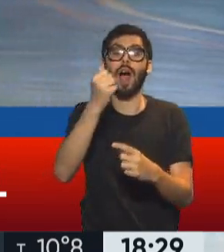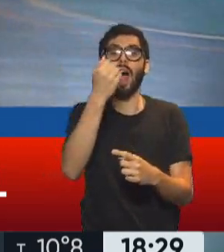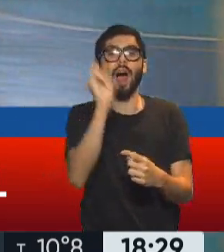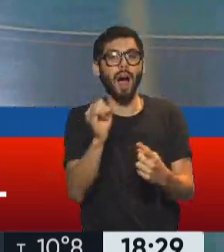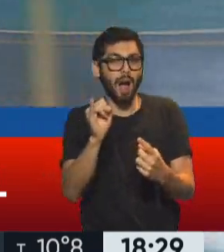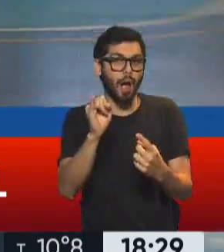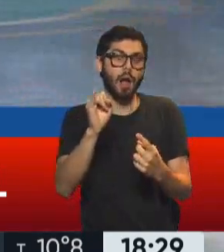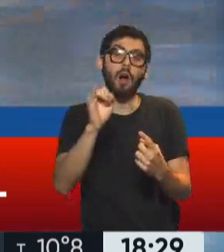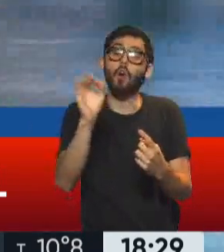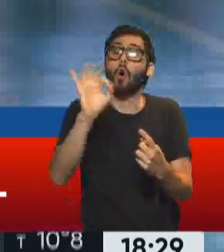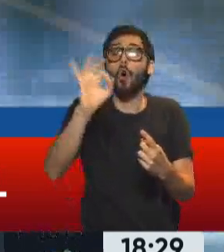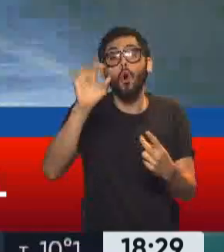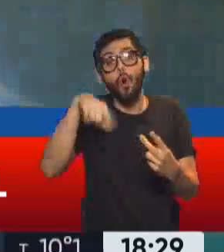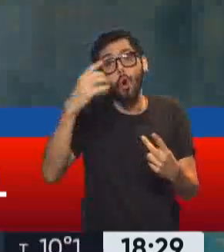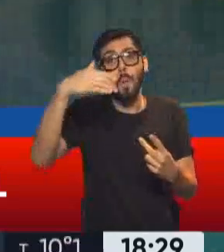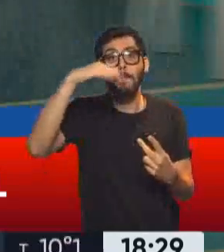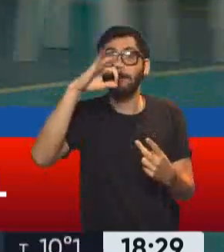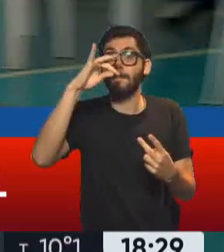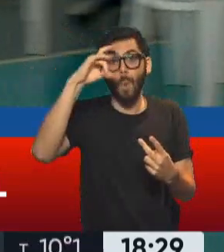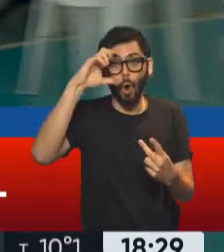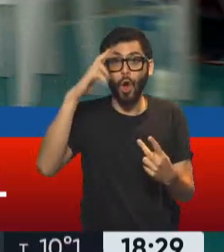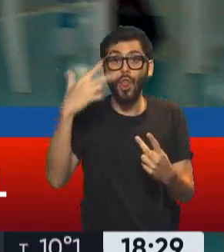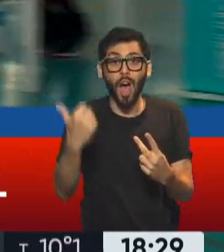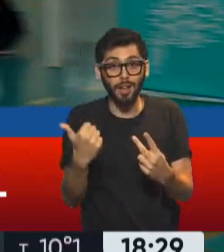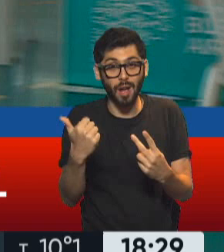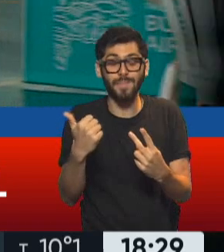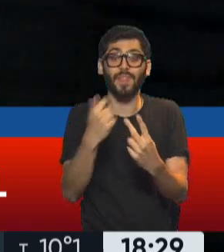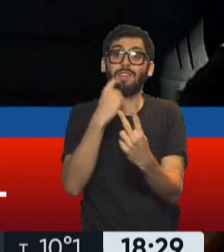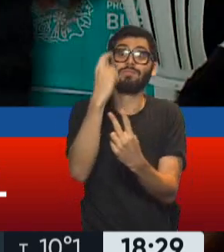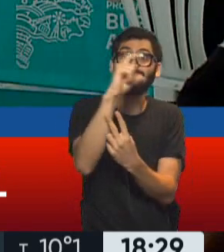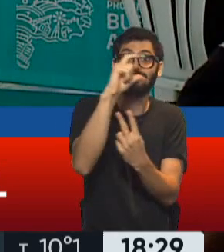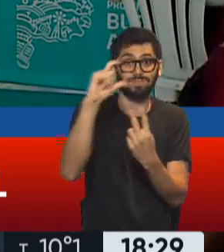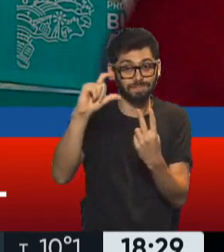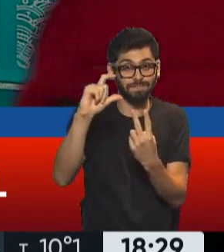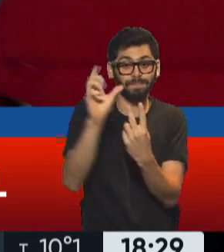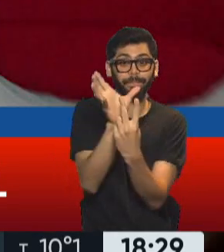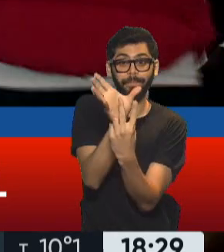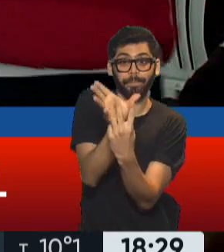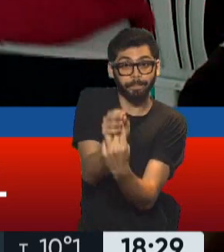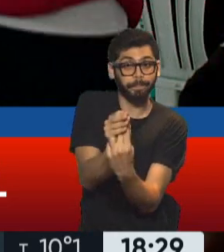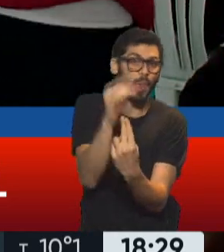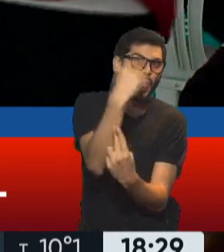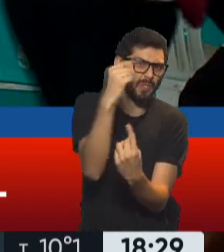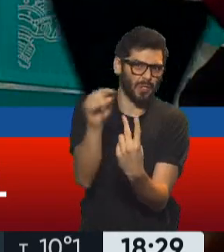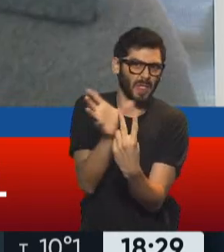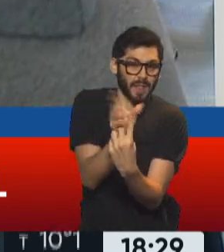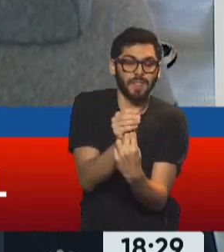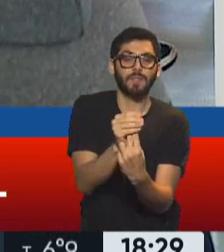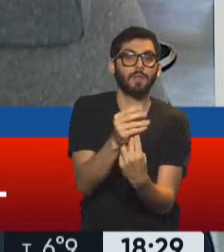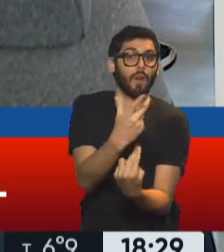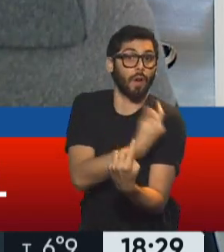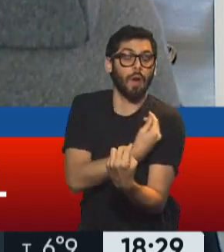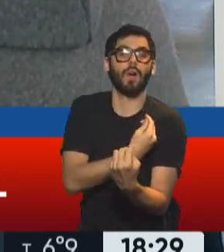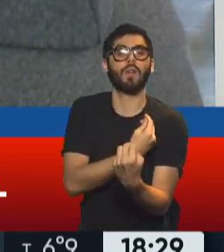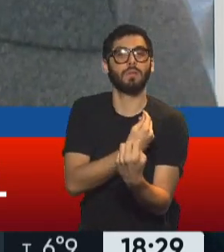o incluso ahora que llegaron, Moderna. Si completamos dos dosis, el nivel de eficacia en cuanto a protección frente a la variante